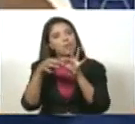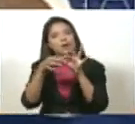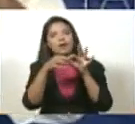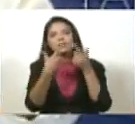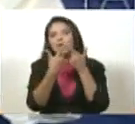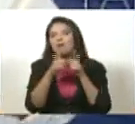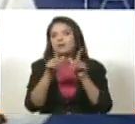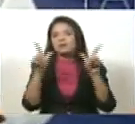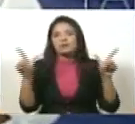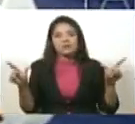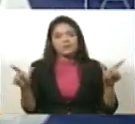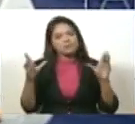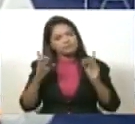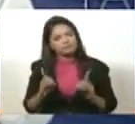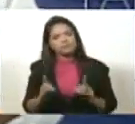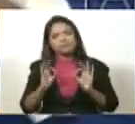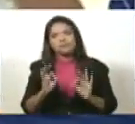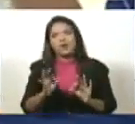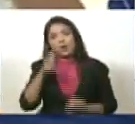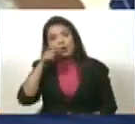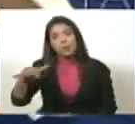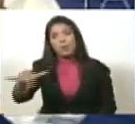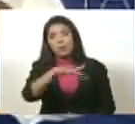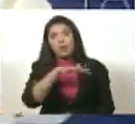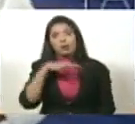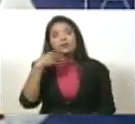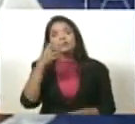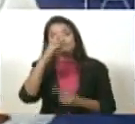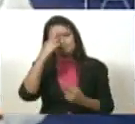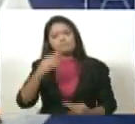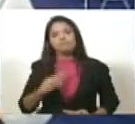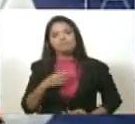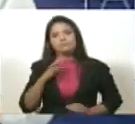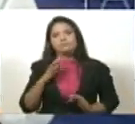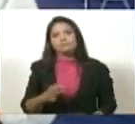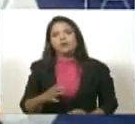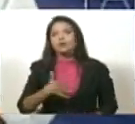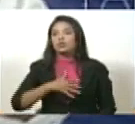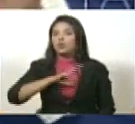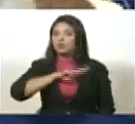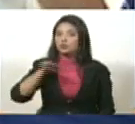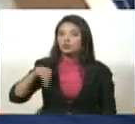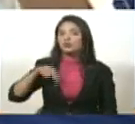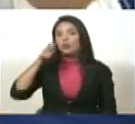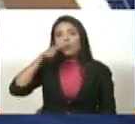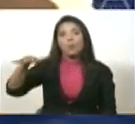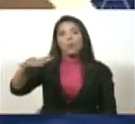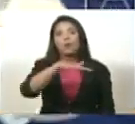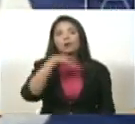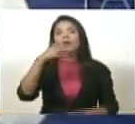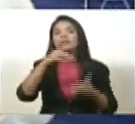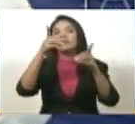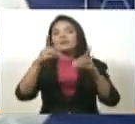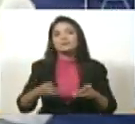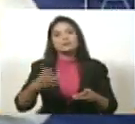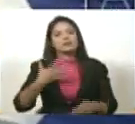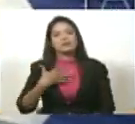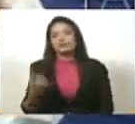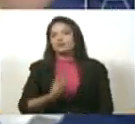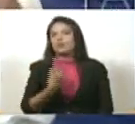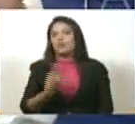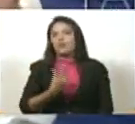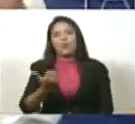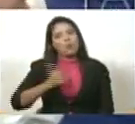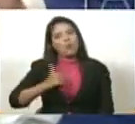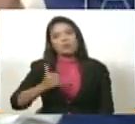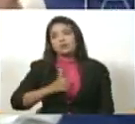somos un pueblo digno, somos un pueblo que se hace respetar, somos un pueblo que decide por sí mismo.